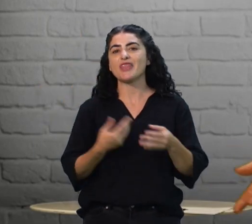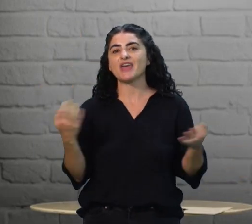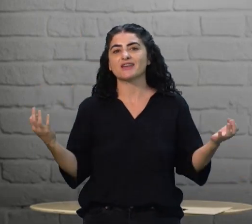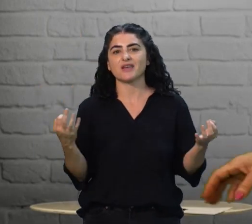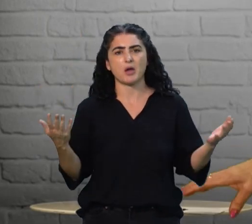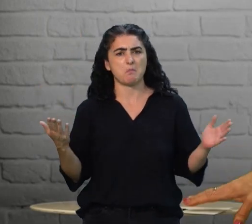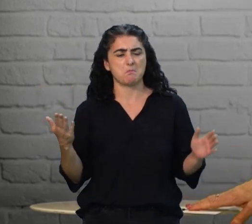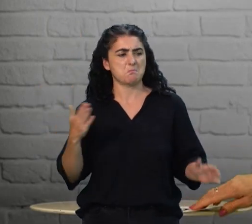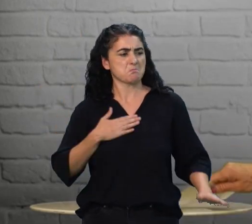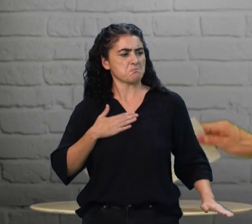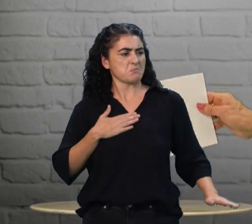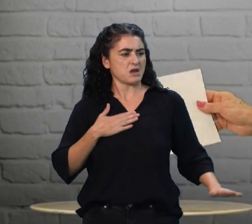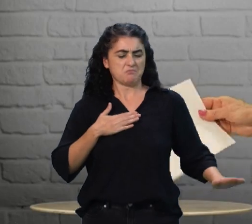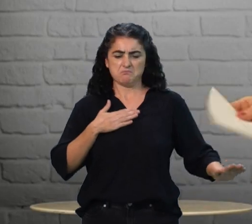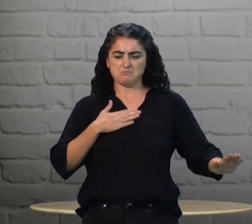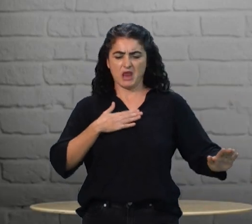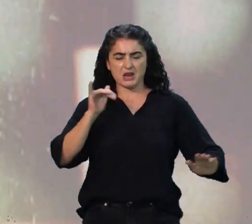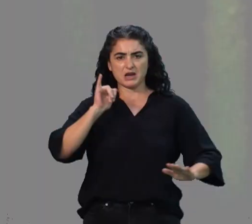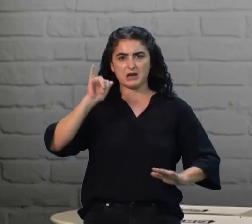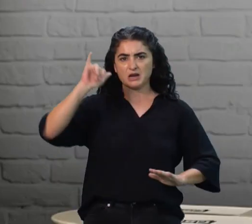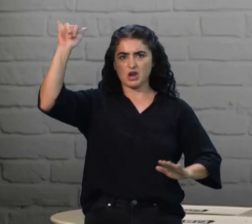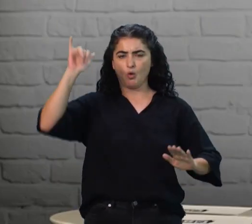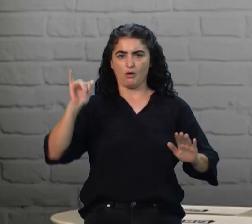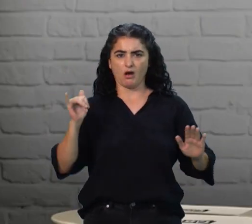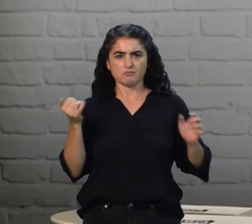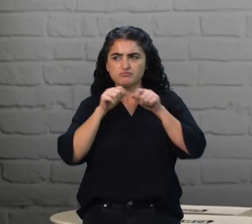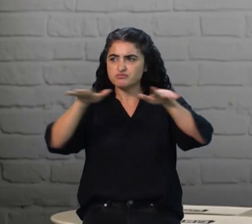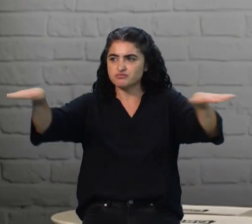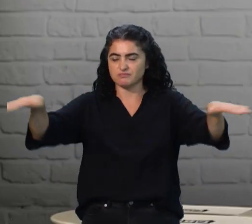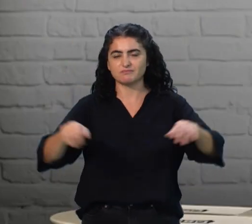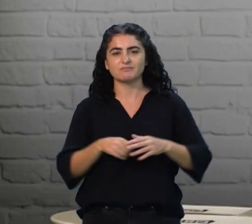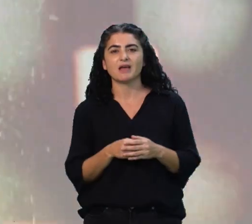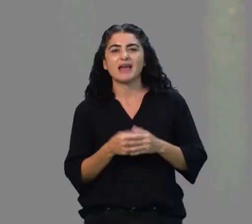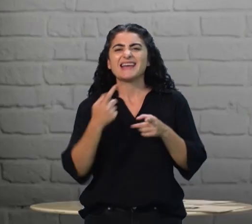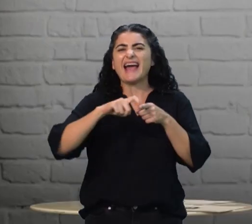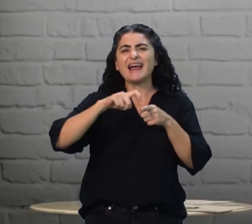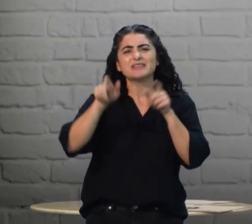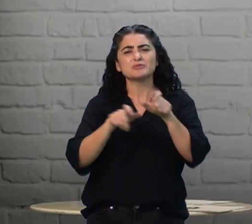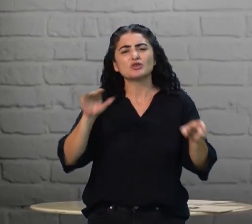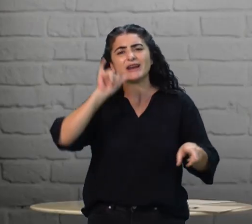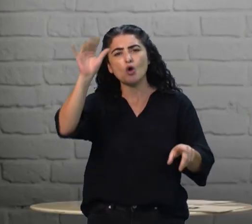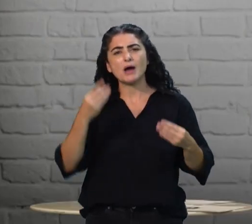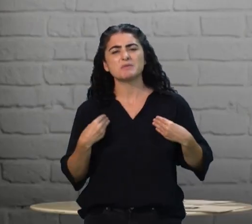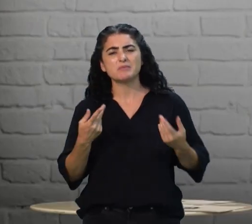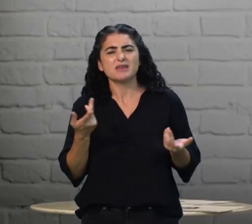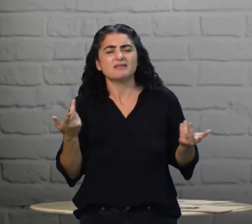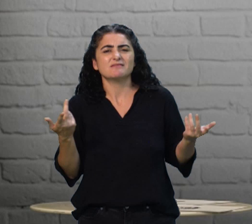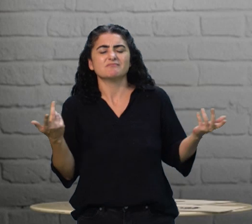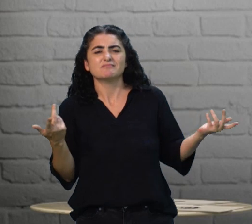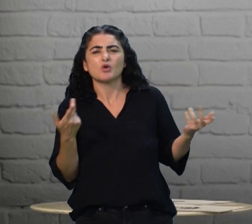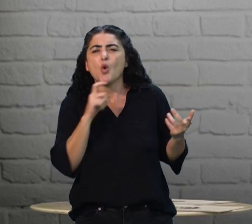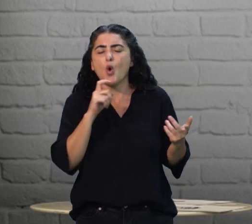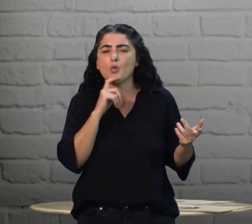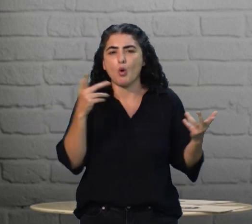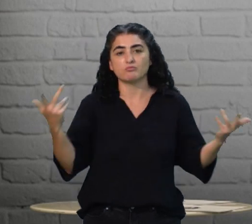es lo que lo que se puede hacer desde mi Define el carácter riojano gente muy sociable muy amable